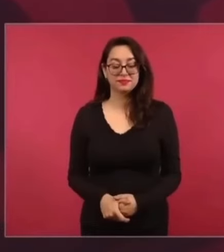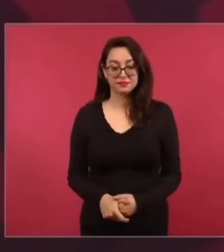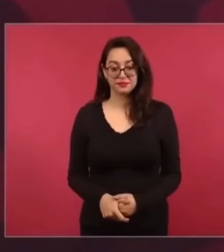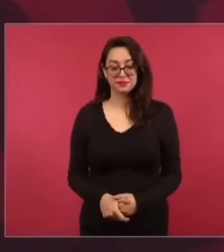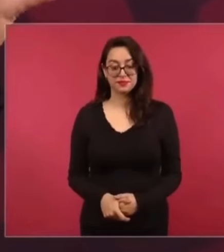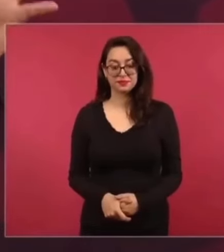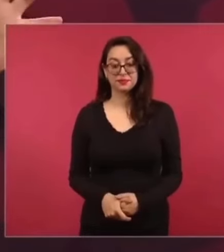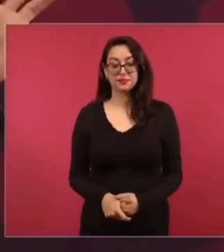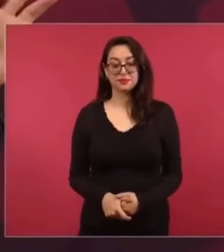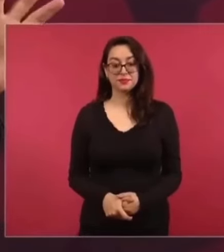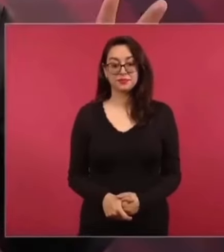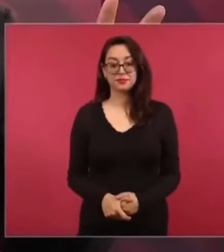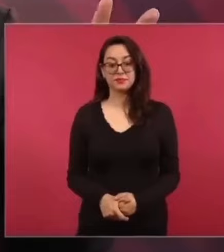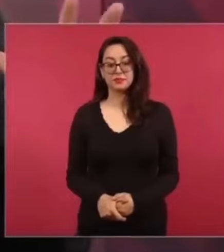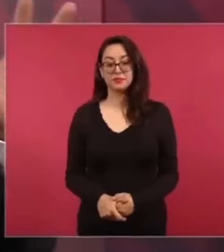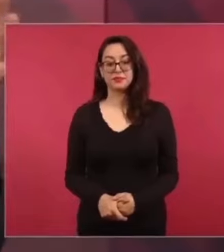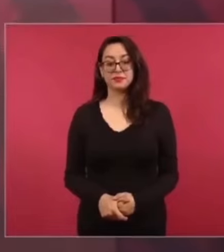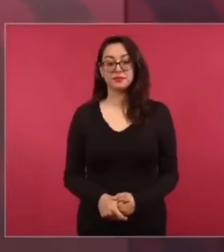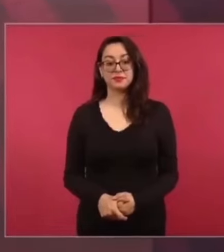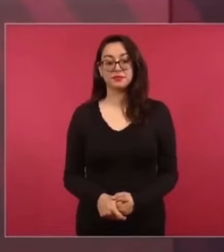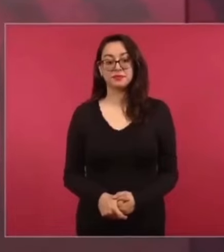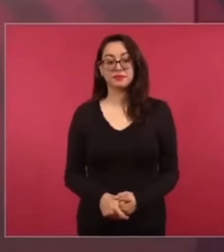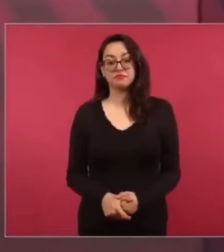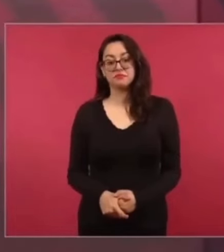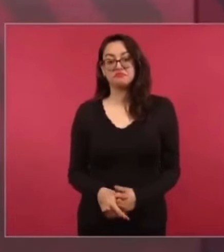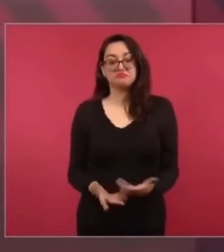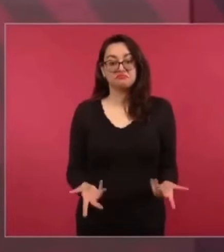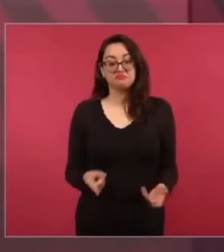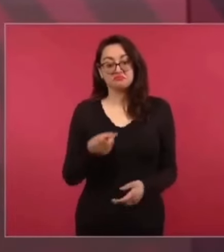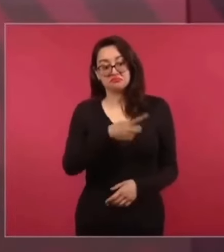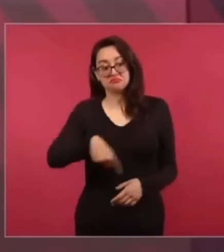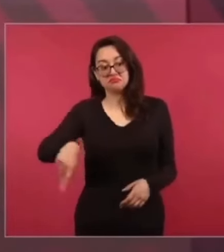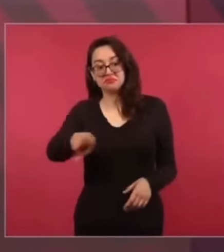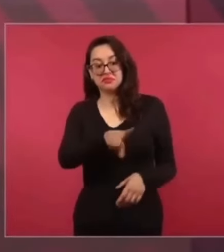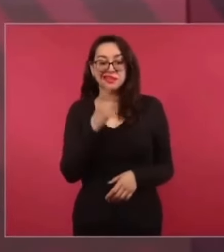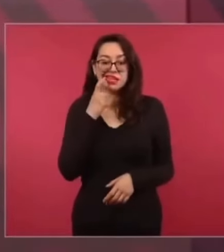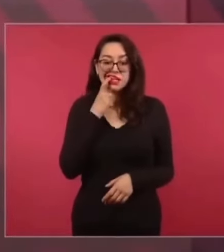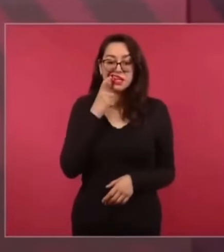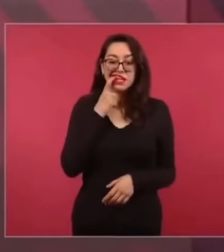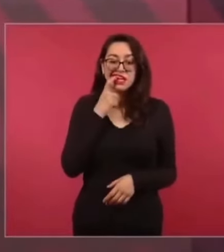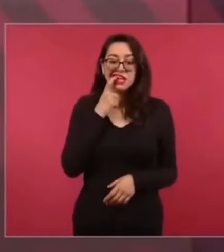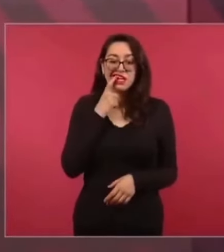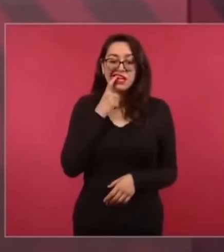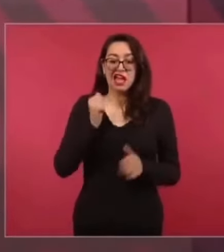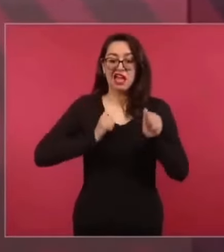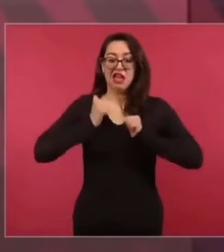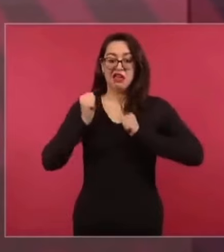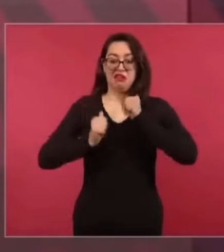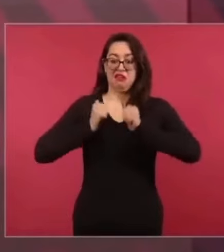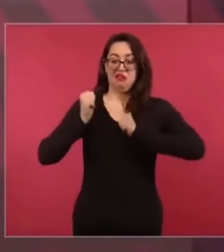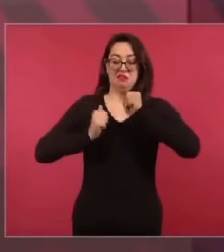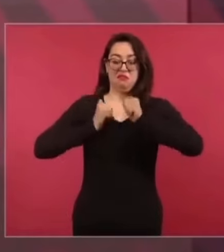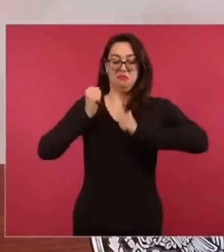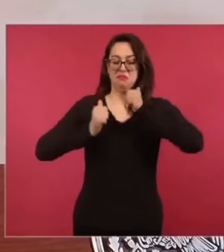Pablo, con esta presentación del presidente Andrés Manuel López Obrador en una conferencia de prensa, ahí se complicó todo